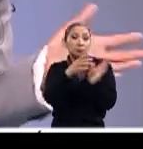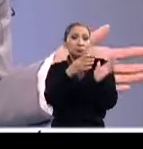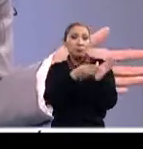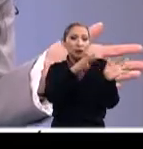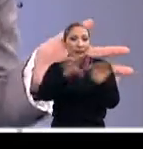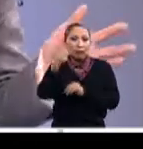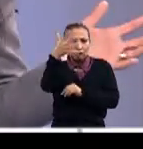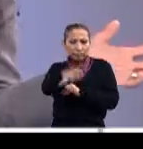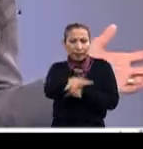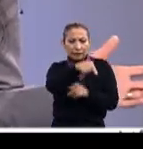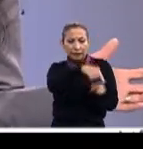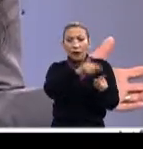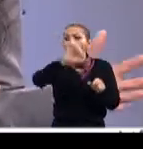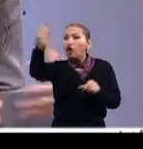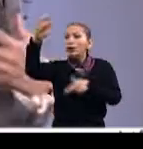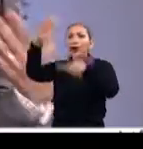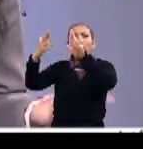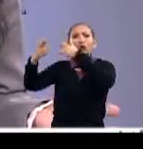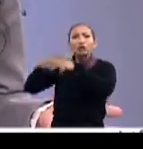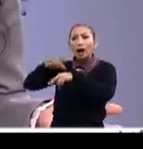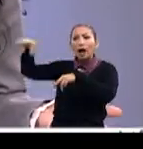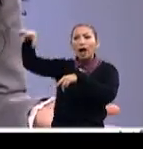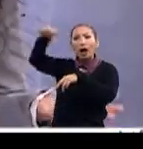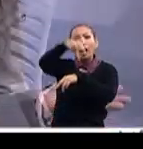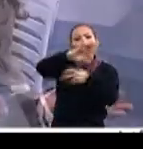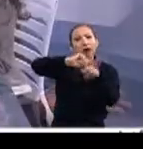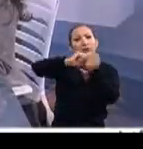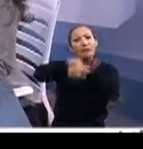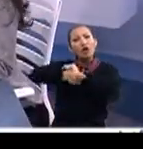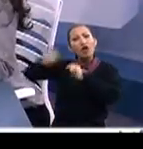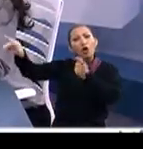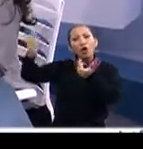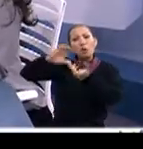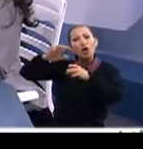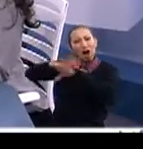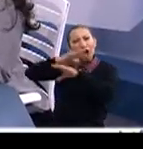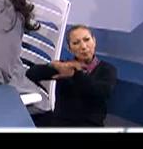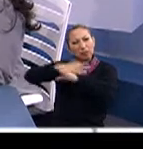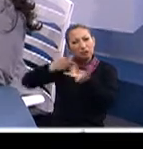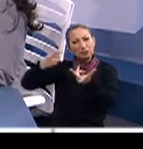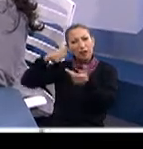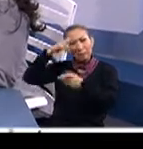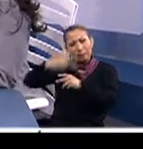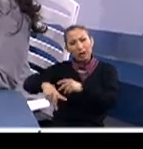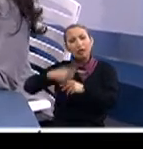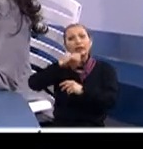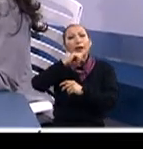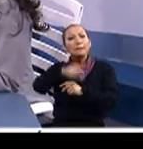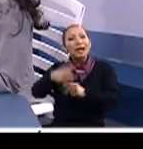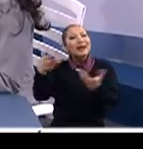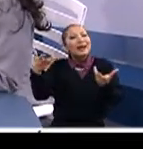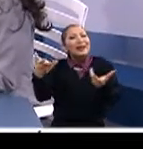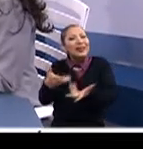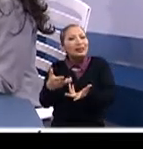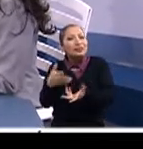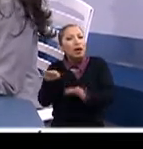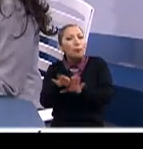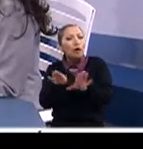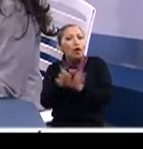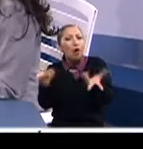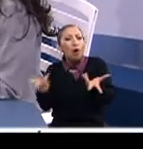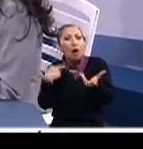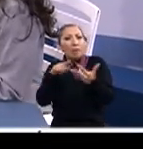Pero habría que pensar en las otras revoluciones que habían también transformado estructuras, que desde luego pues, también habían generado